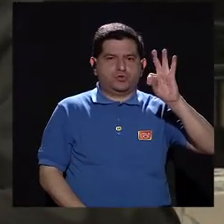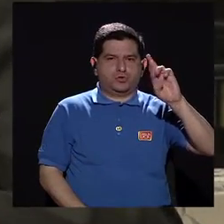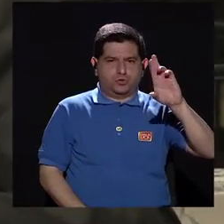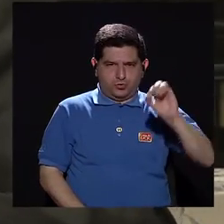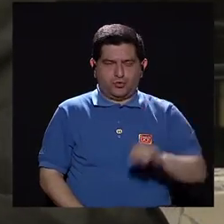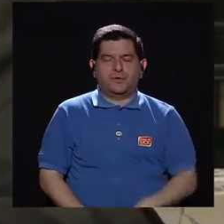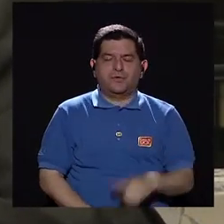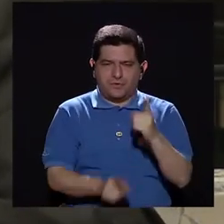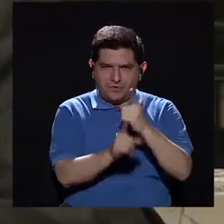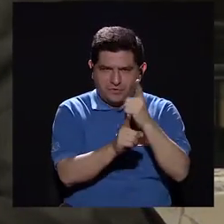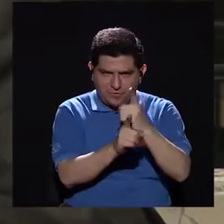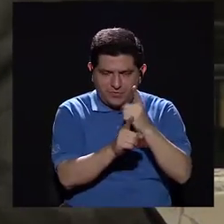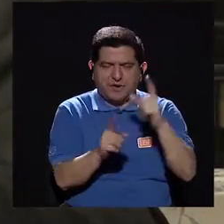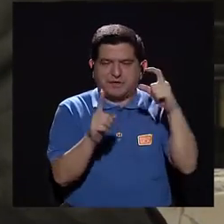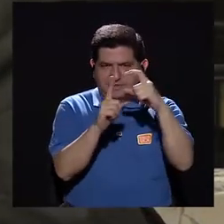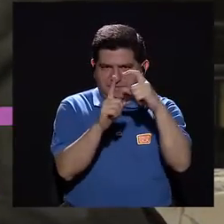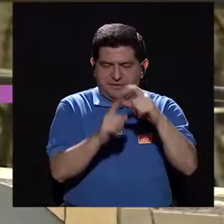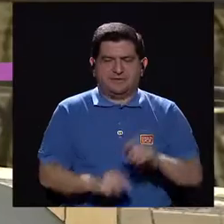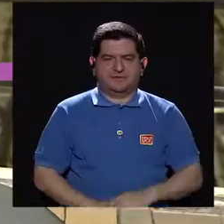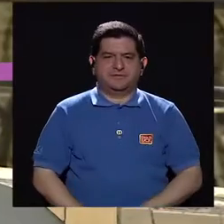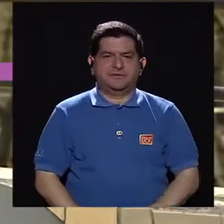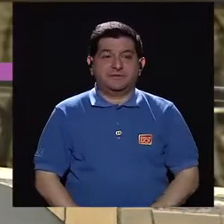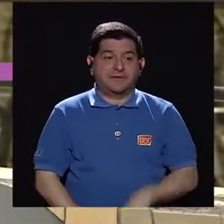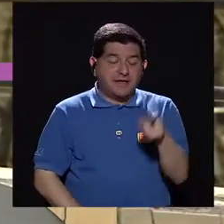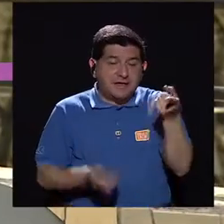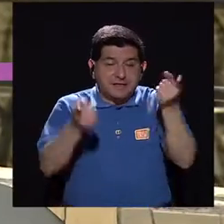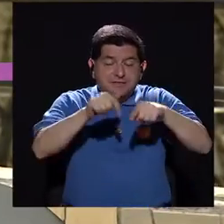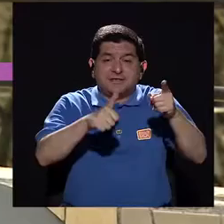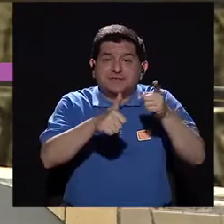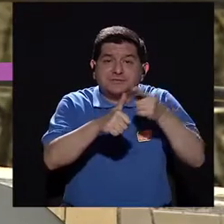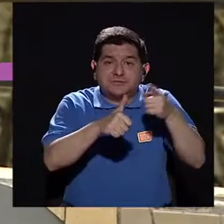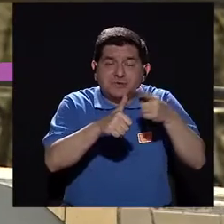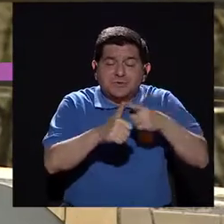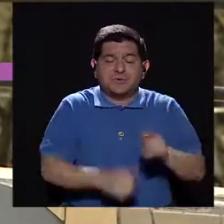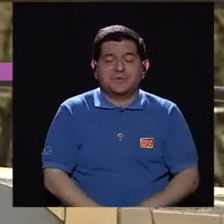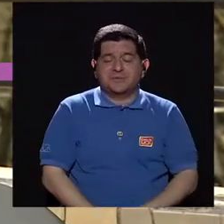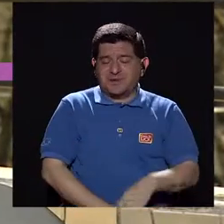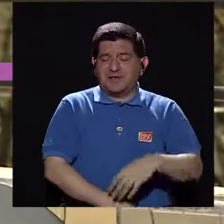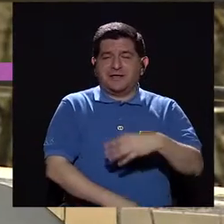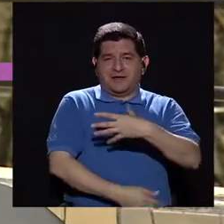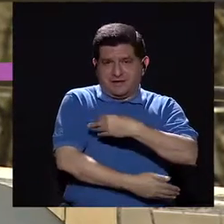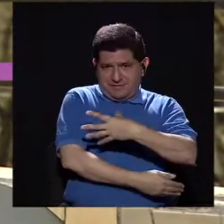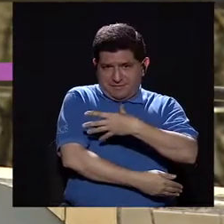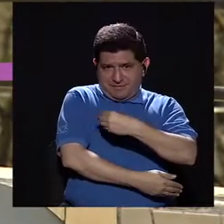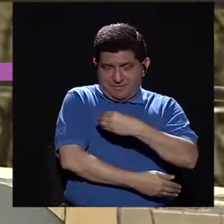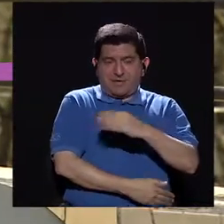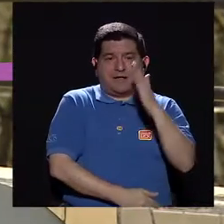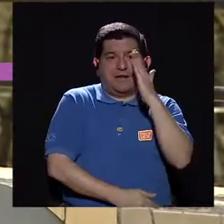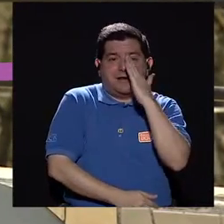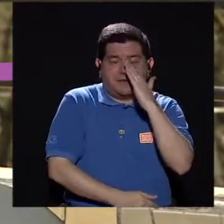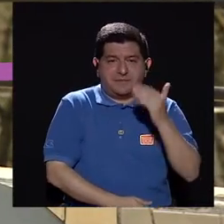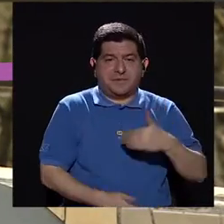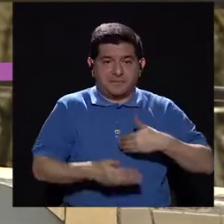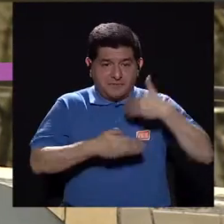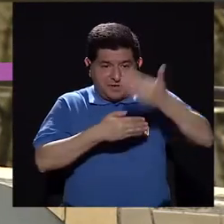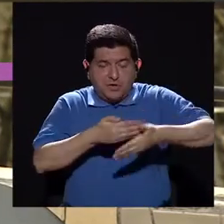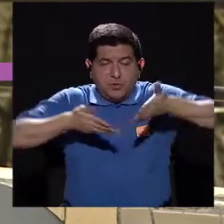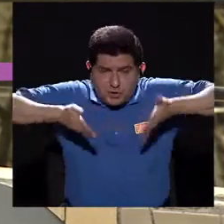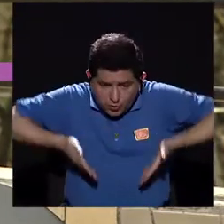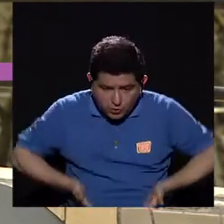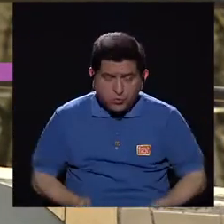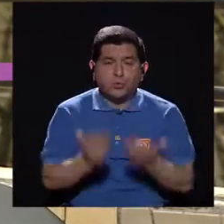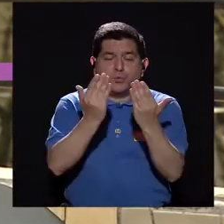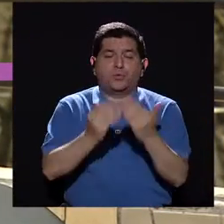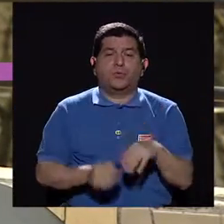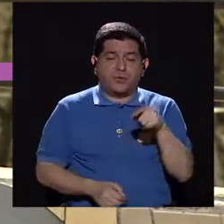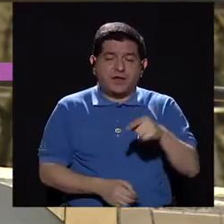calostro. El calostro, el término correcto es calostro. El calostro es la primera leche que le sale a la mamá después de tener